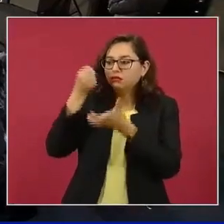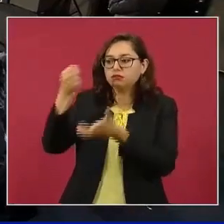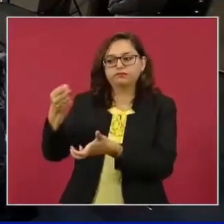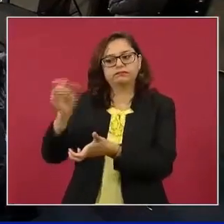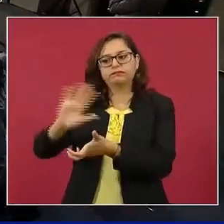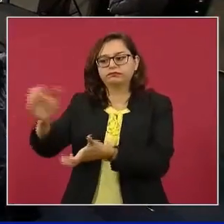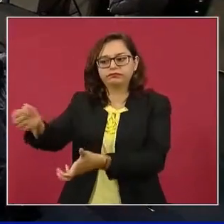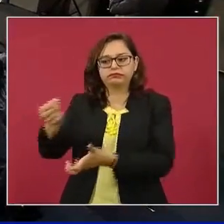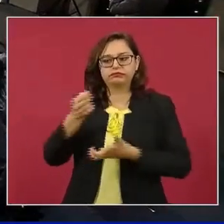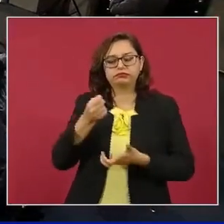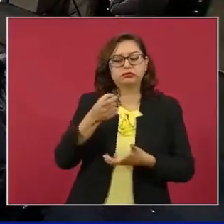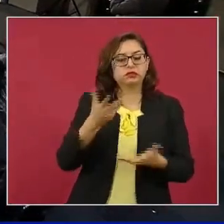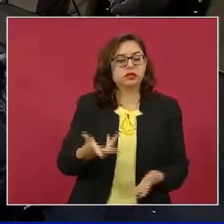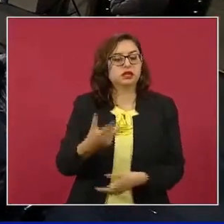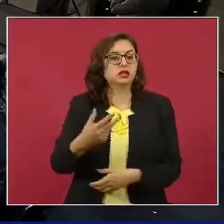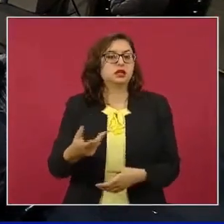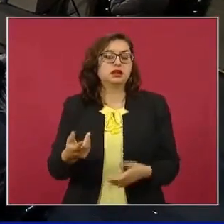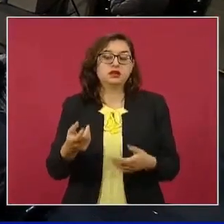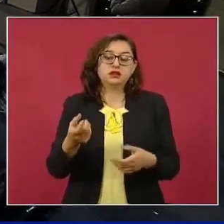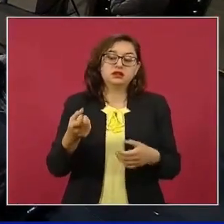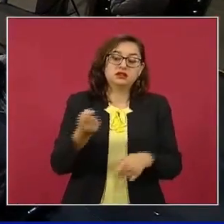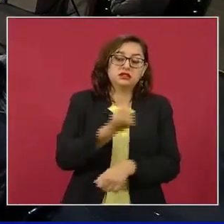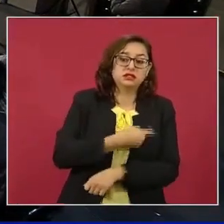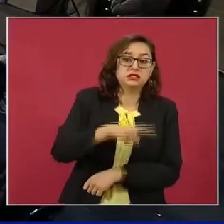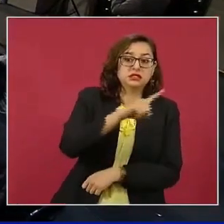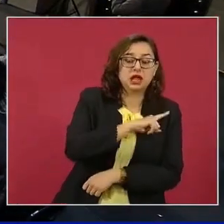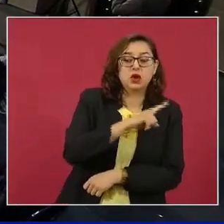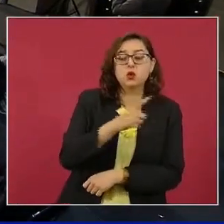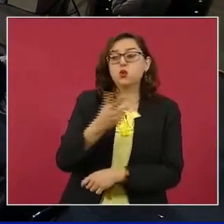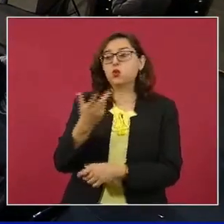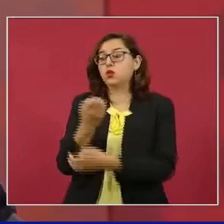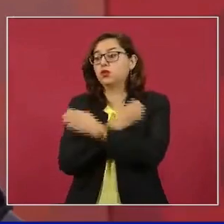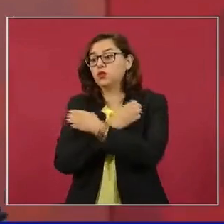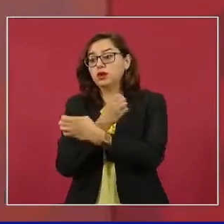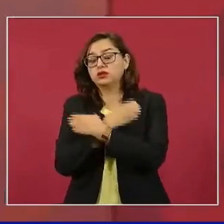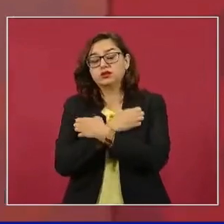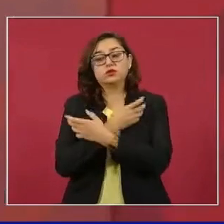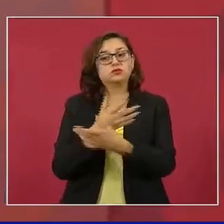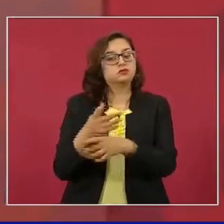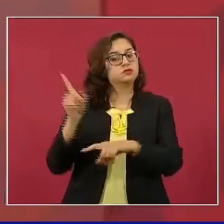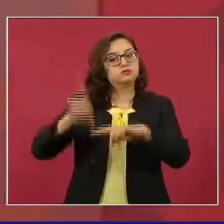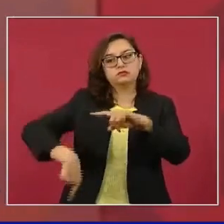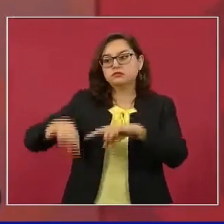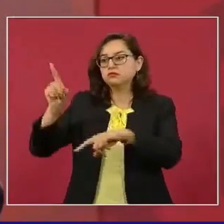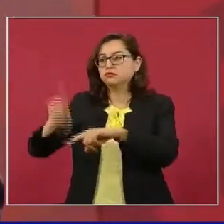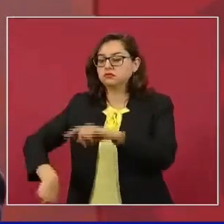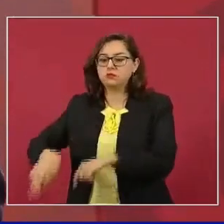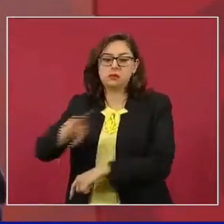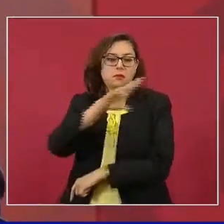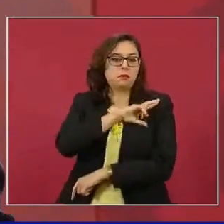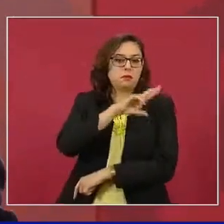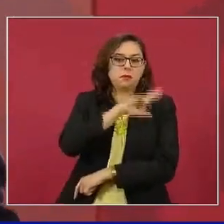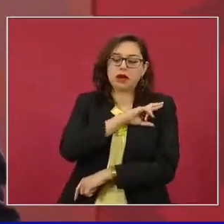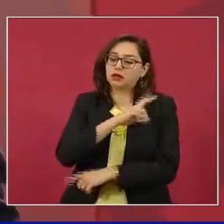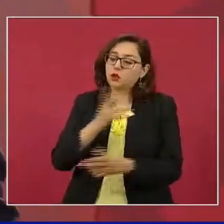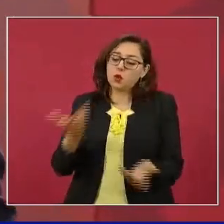privaticen la salud, la seguridad social, privaticen la educación. Esas eran las recetas.